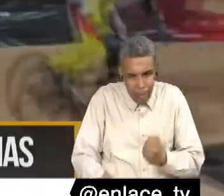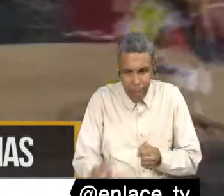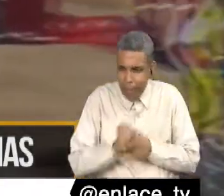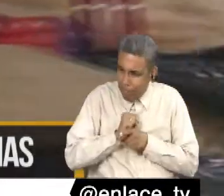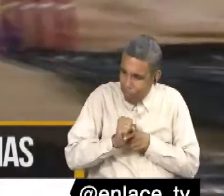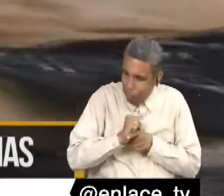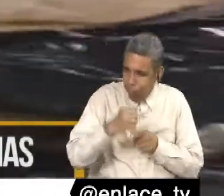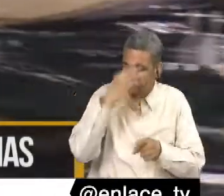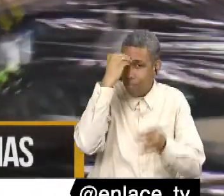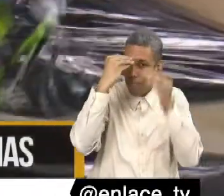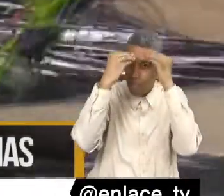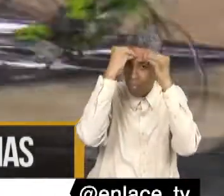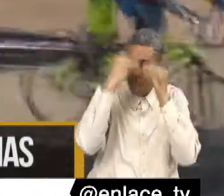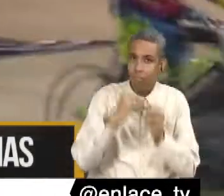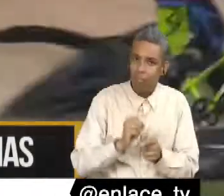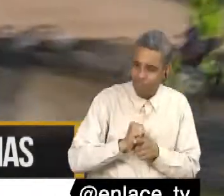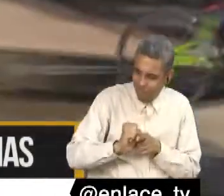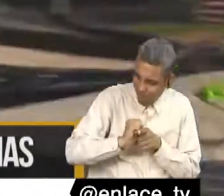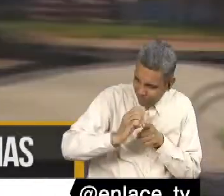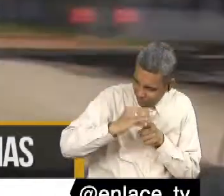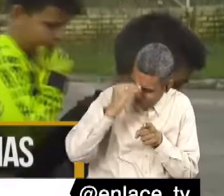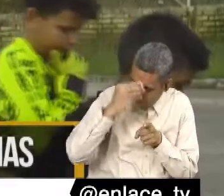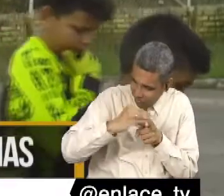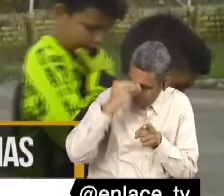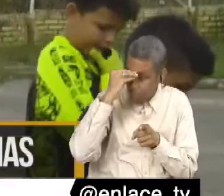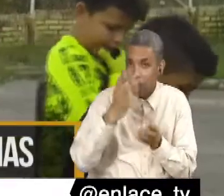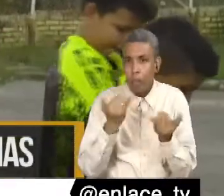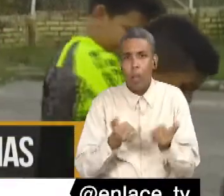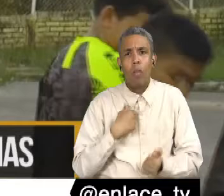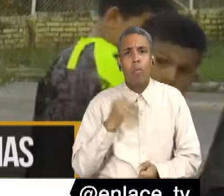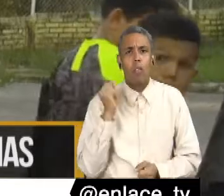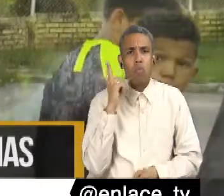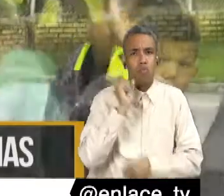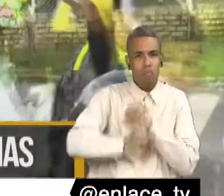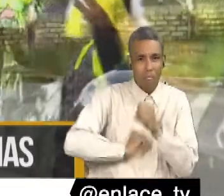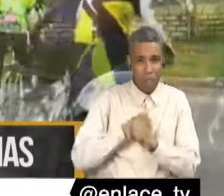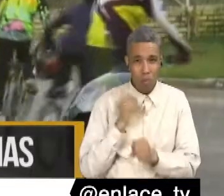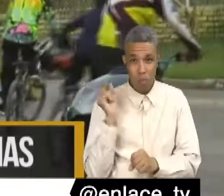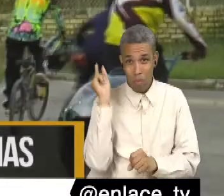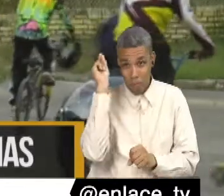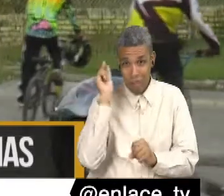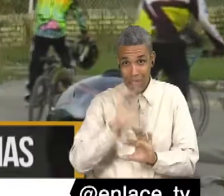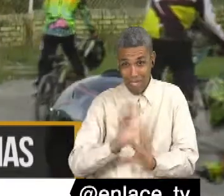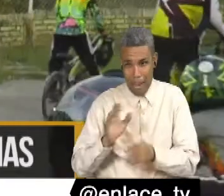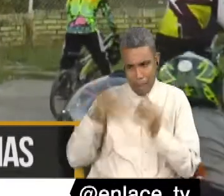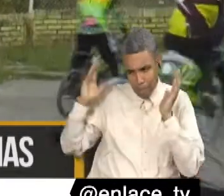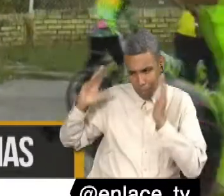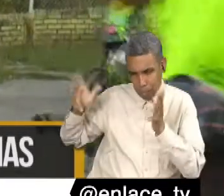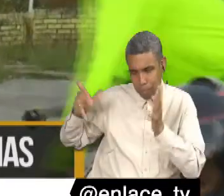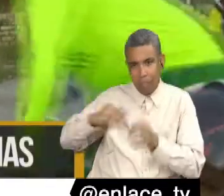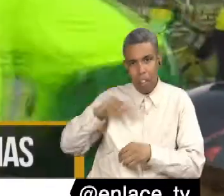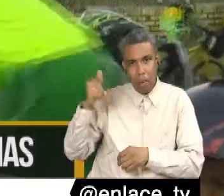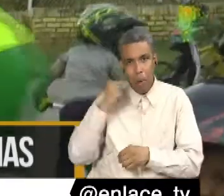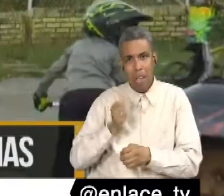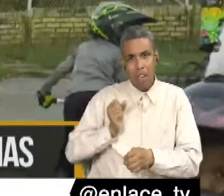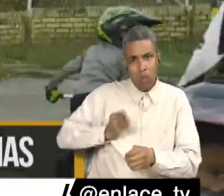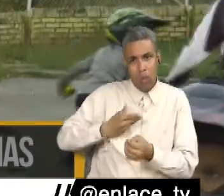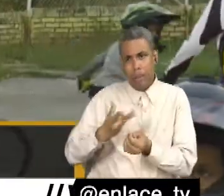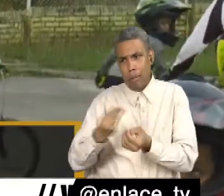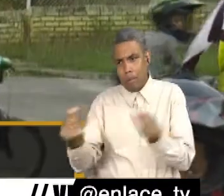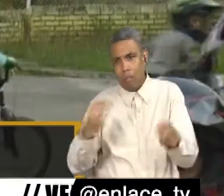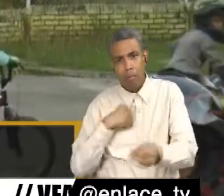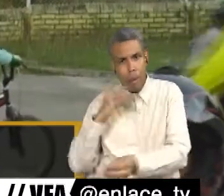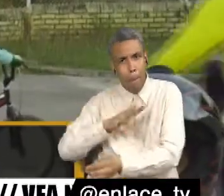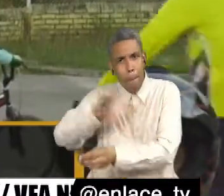de aprendizaje. Después de un año de trabajo en la escuela de Inderva, ellos pasan a clubes privados. Simplemente los requisitos son que sepa